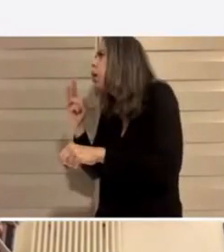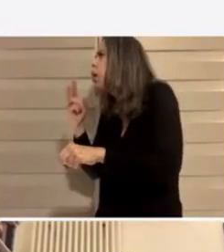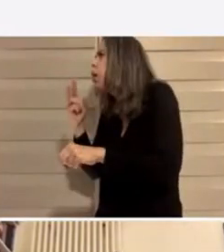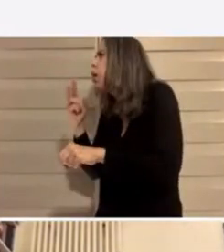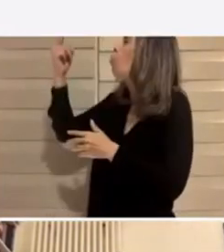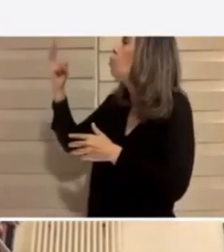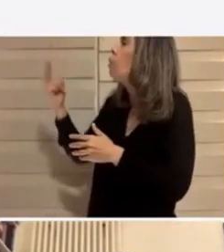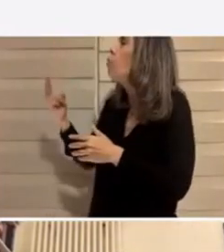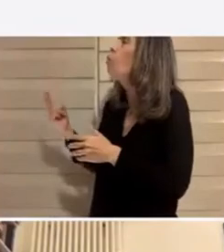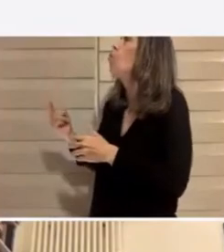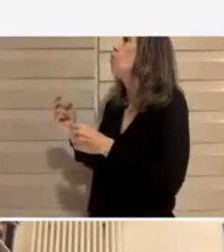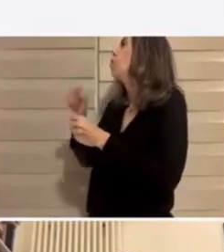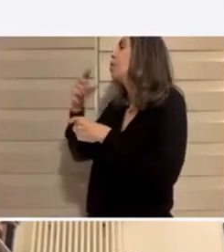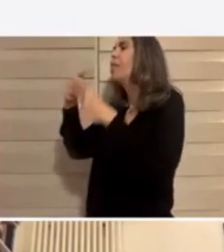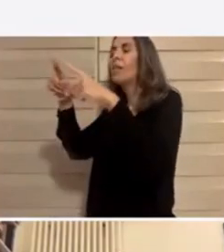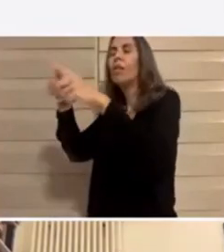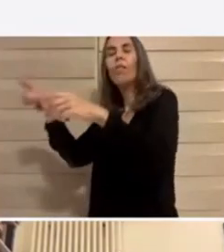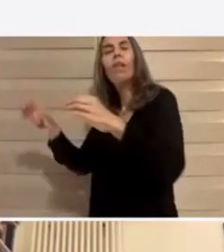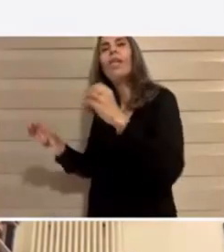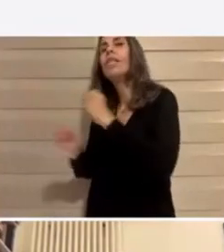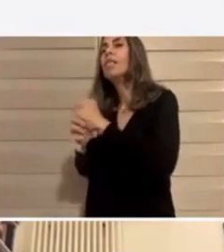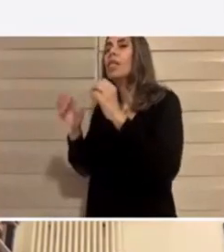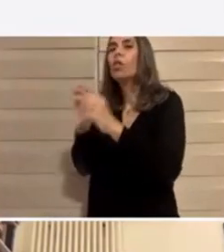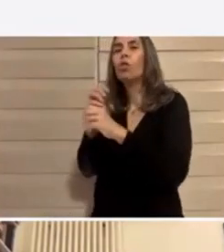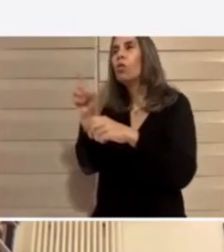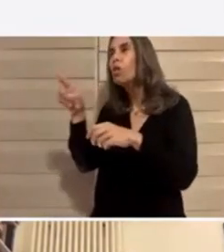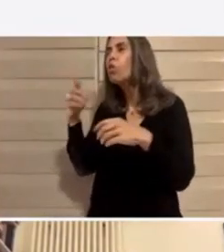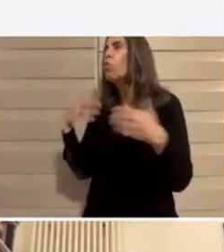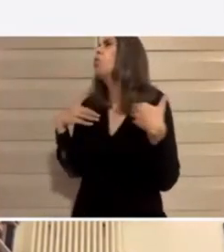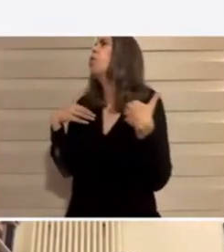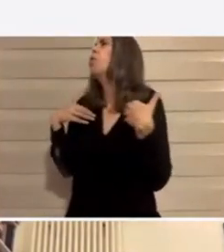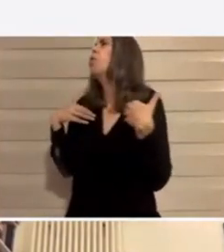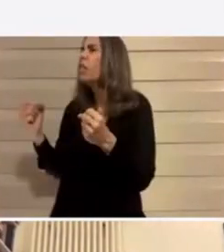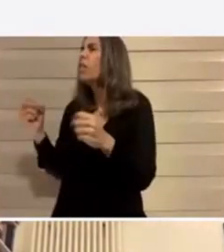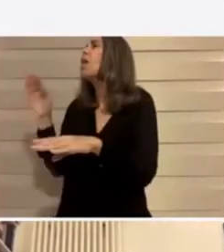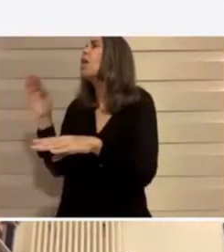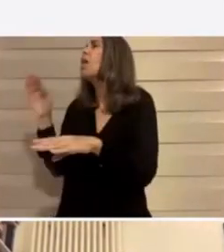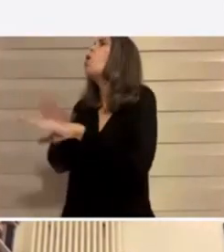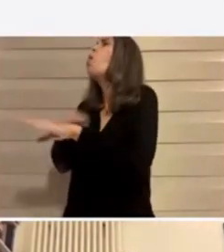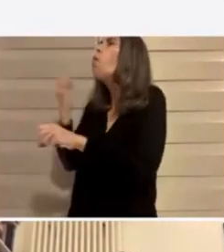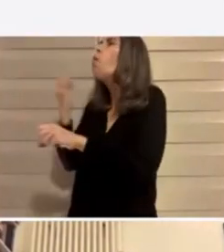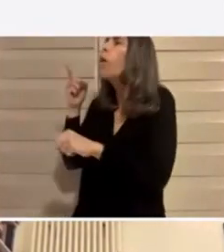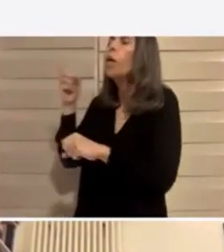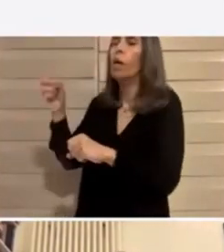pena tanto estar leyendo los textos. Hay muchos de los museos que las personas